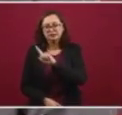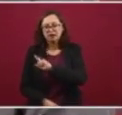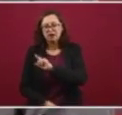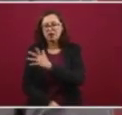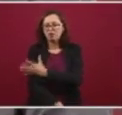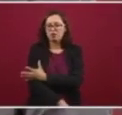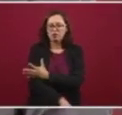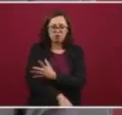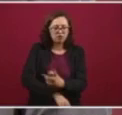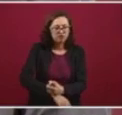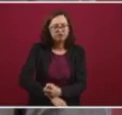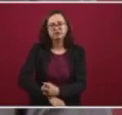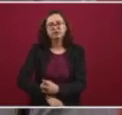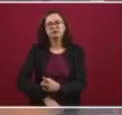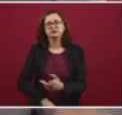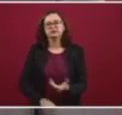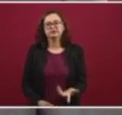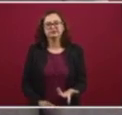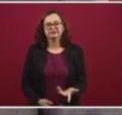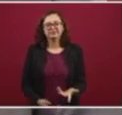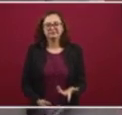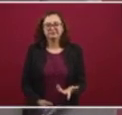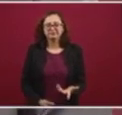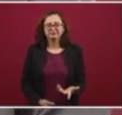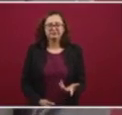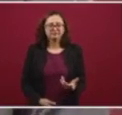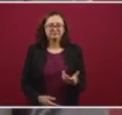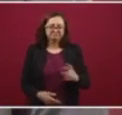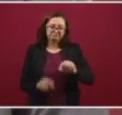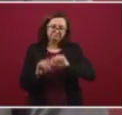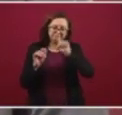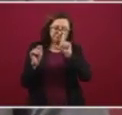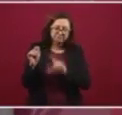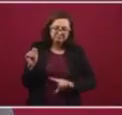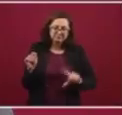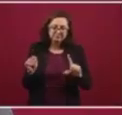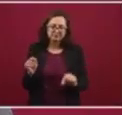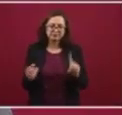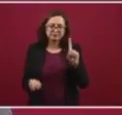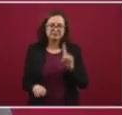honesto que existe en nuestro país,